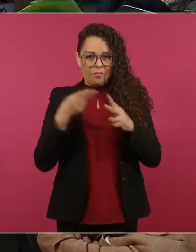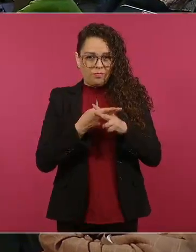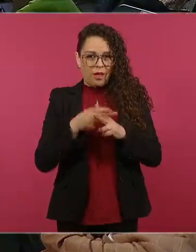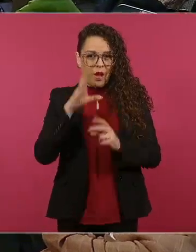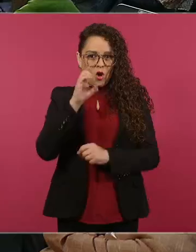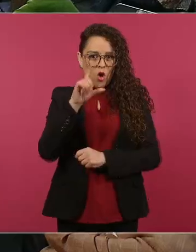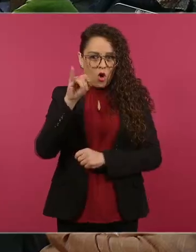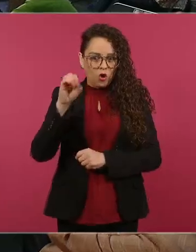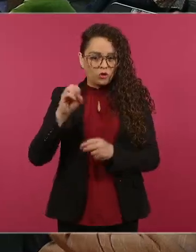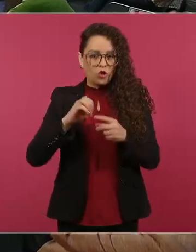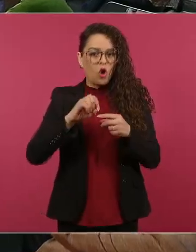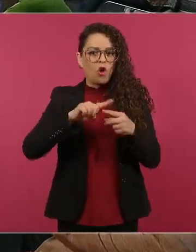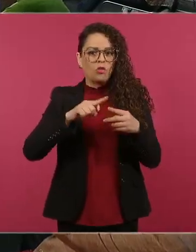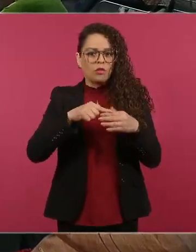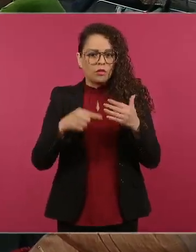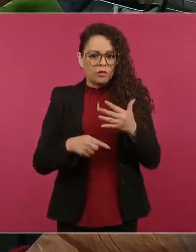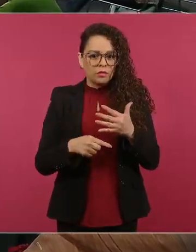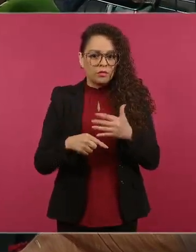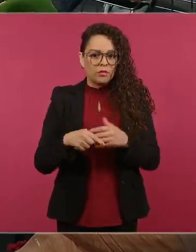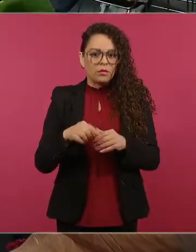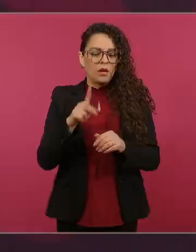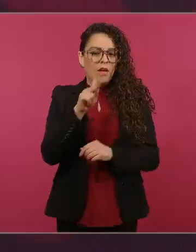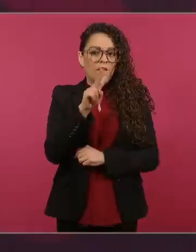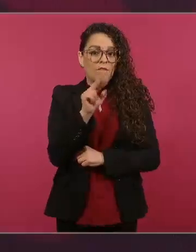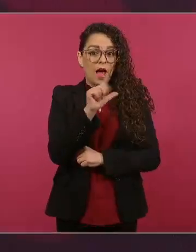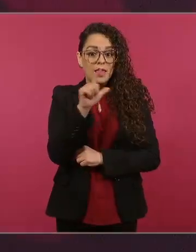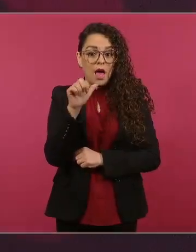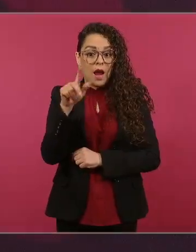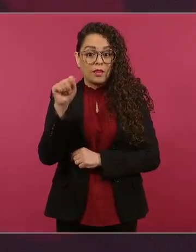la entusiasmo? Más lo de Vallarta.